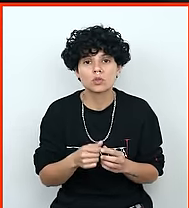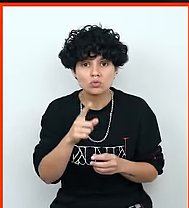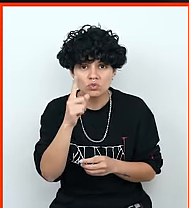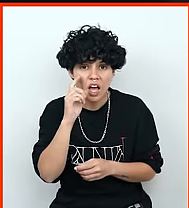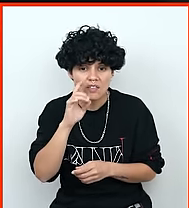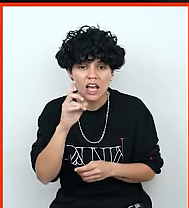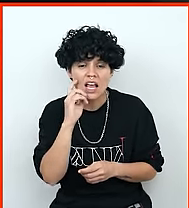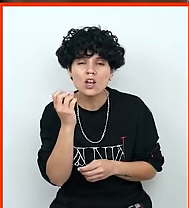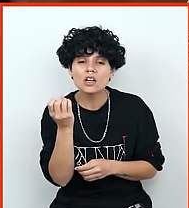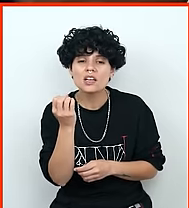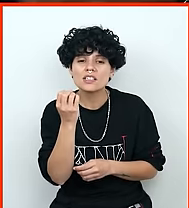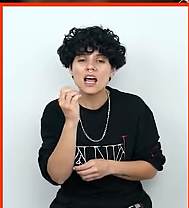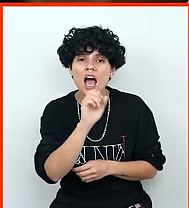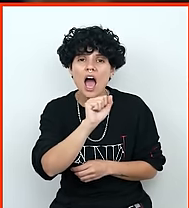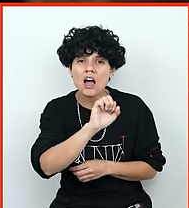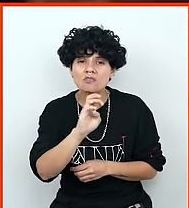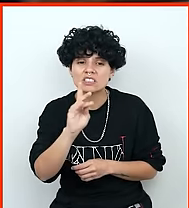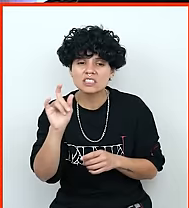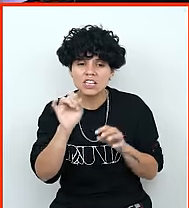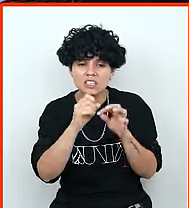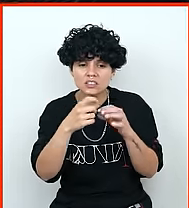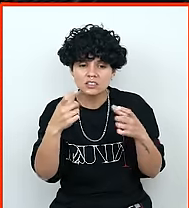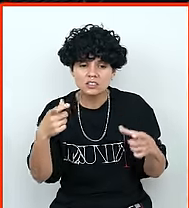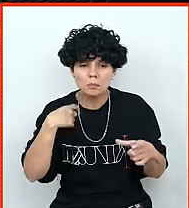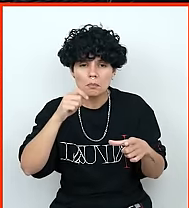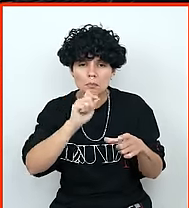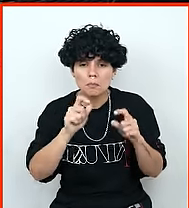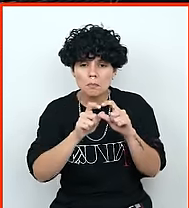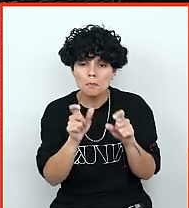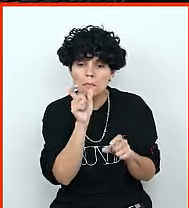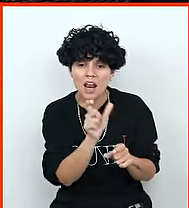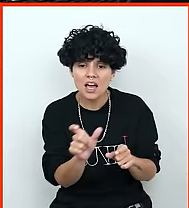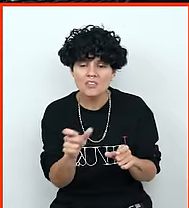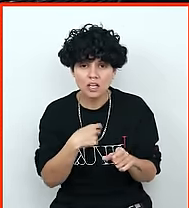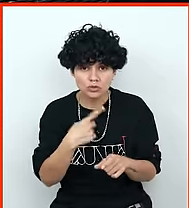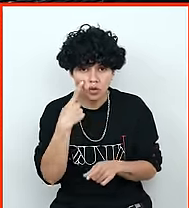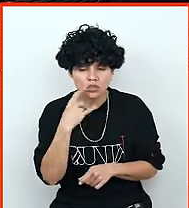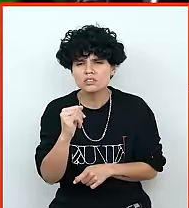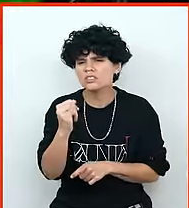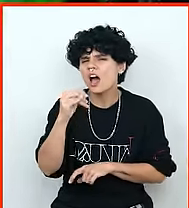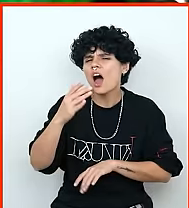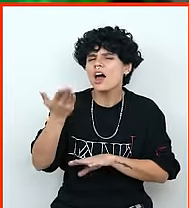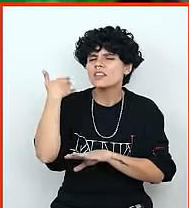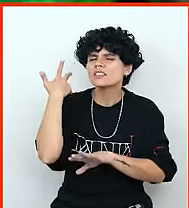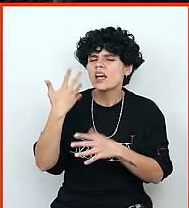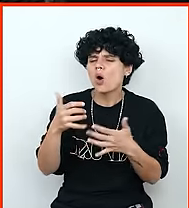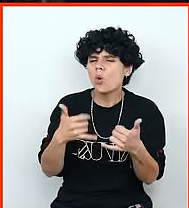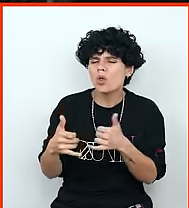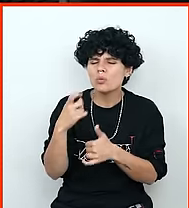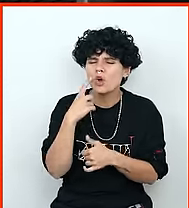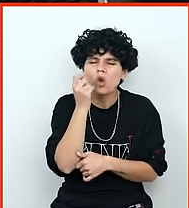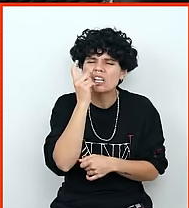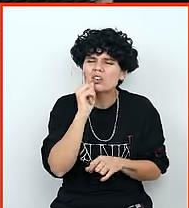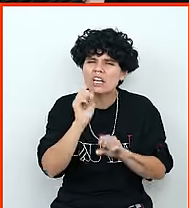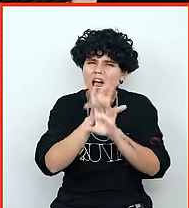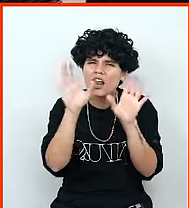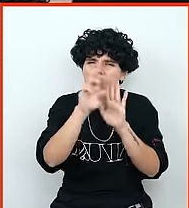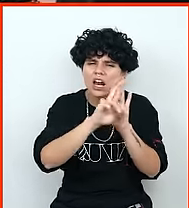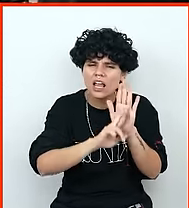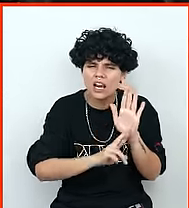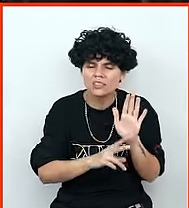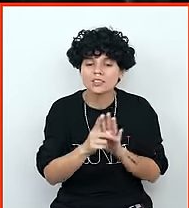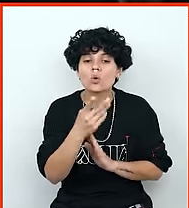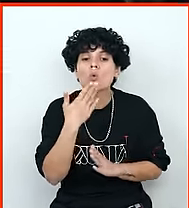jugar Scrabble, Juan Pablo? Es el que junta ahí como palabras, ¿sí? Como letras para hacer palabras. ¿Sí? A grandes rasgos, pero no cacho todas las reglas. Oye, yo aquí cuando viene el letrista a